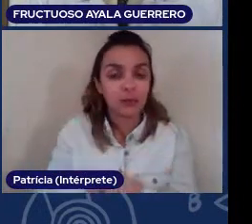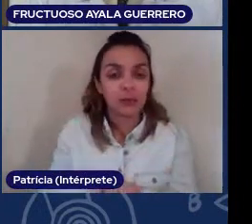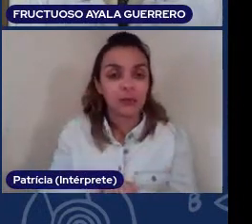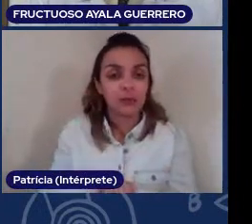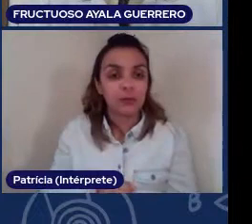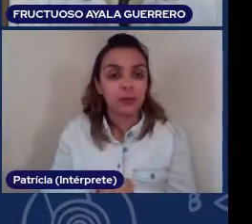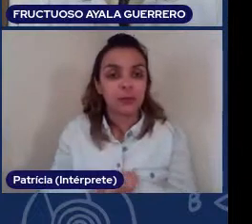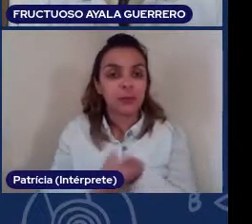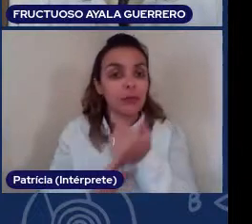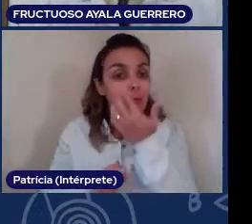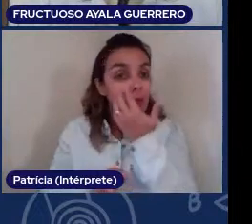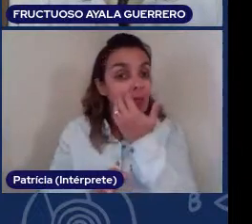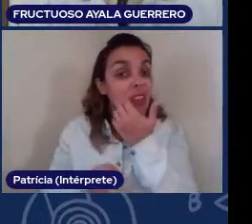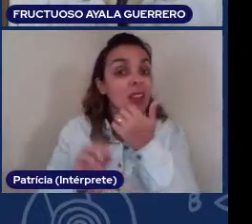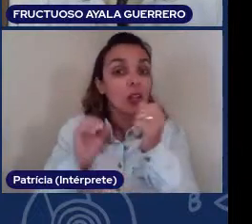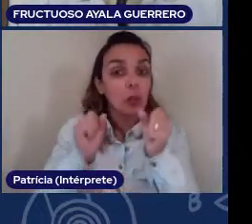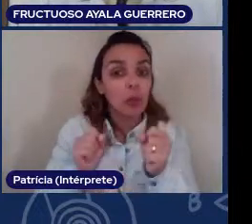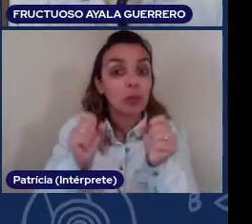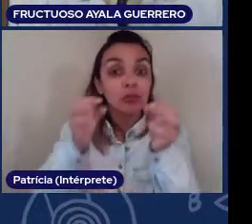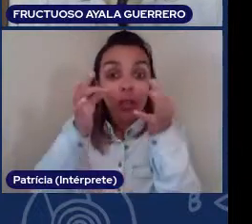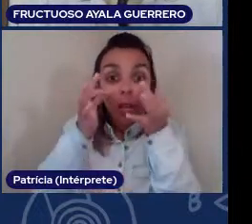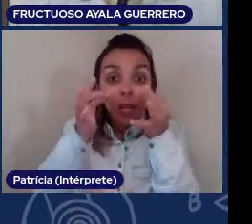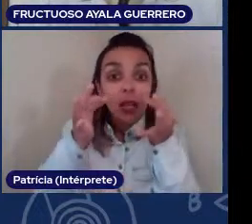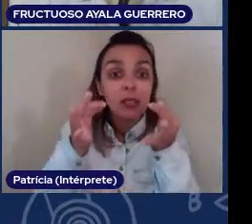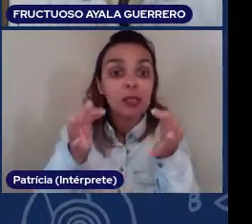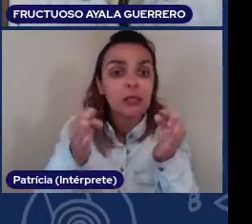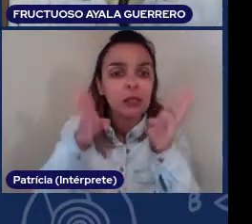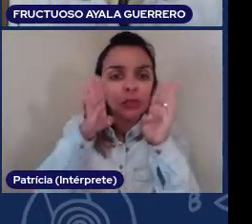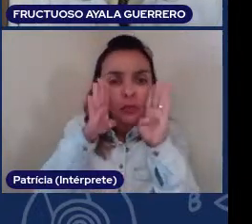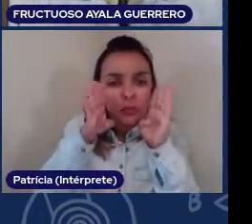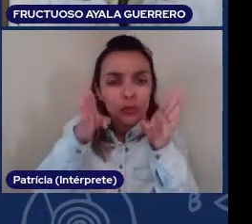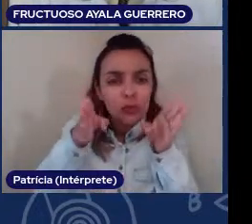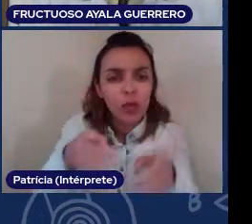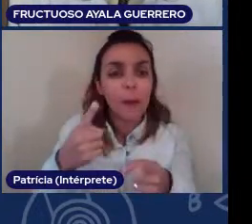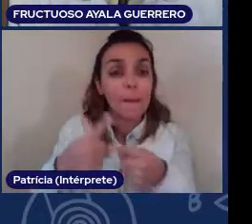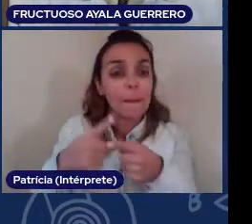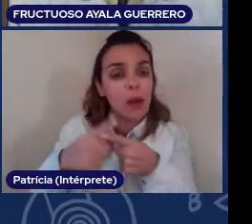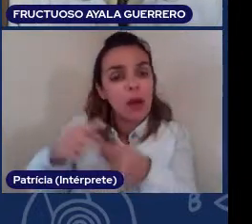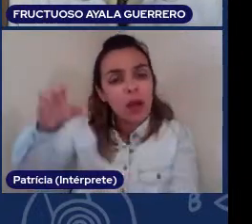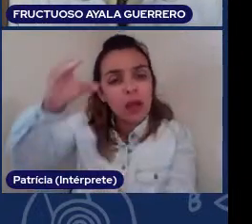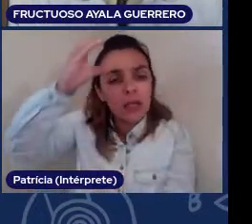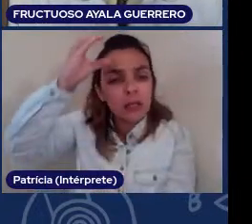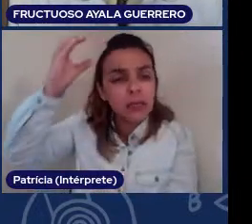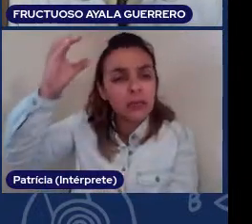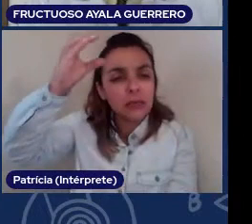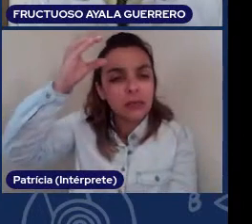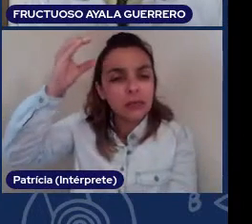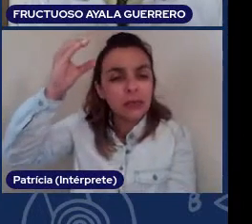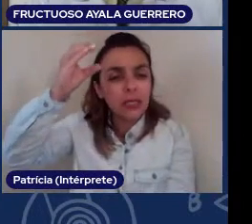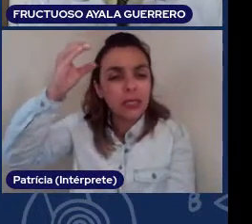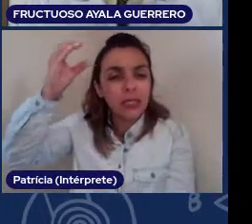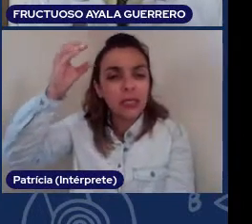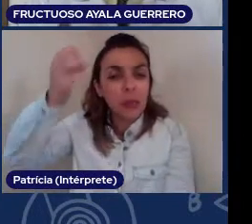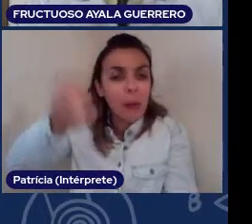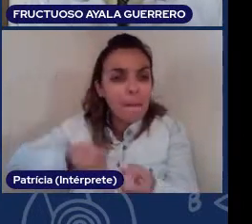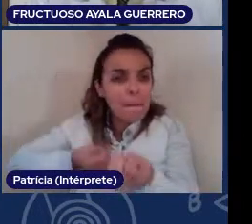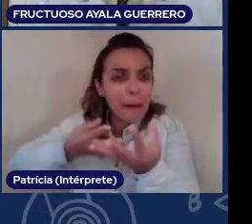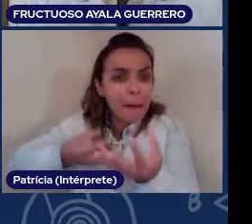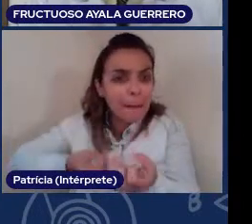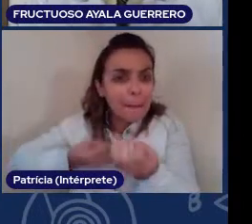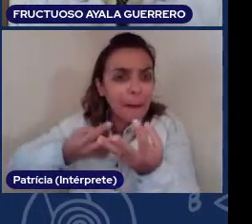son capaces de poner atención porque sus hemisferios cerebrales están activados y eso les permite estar